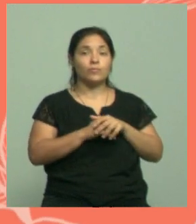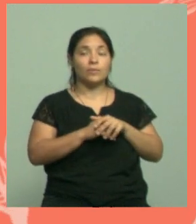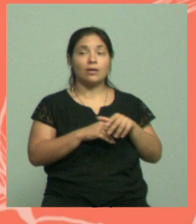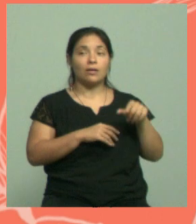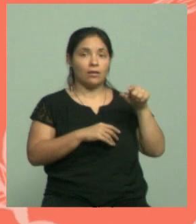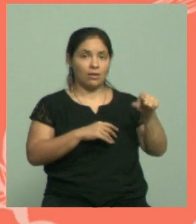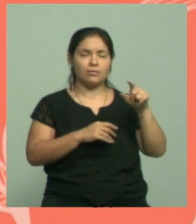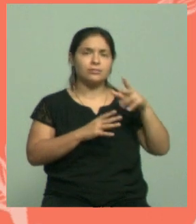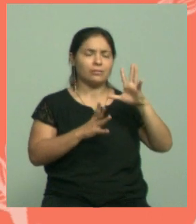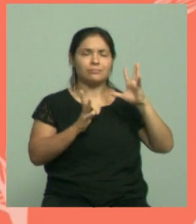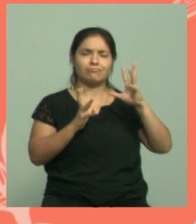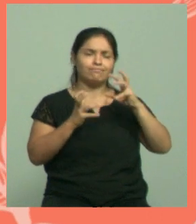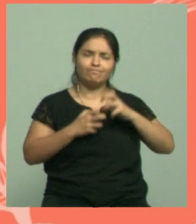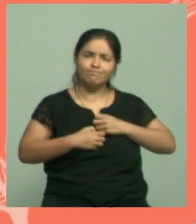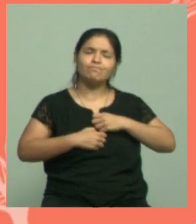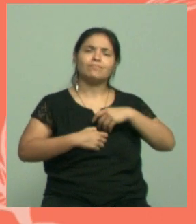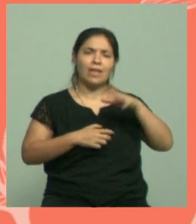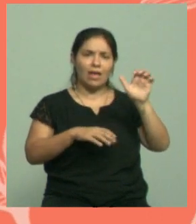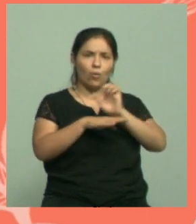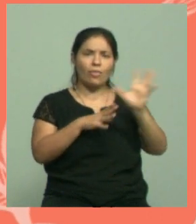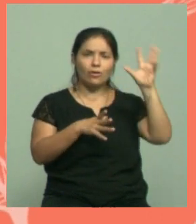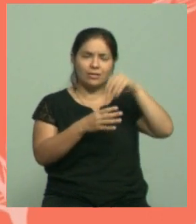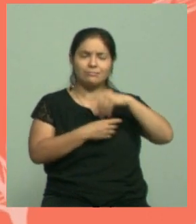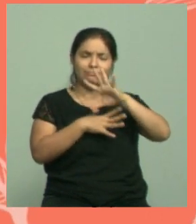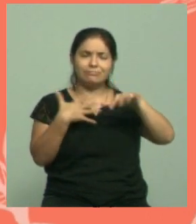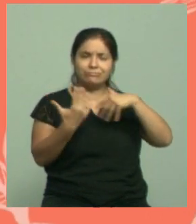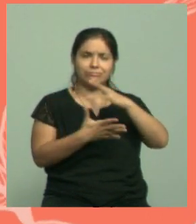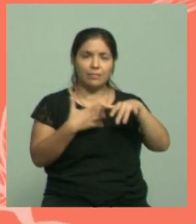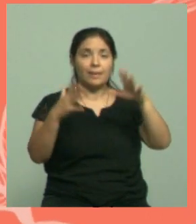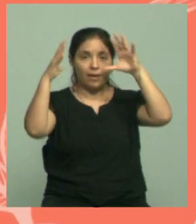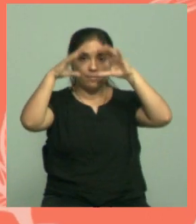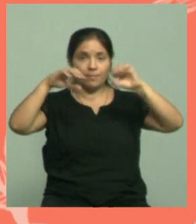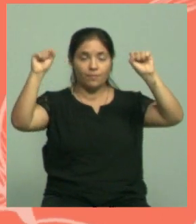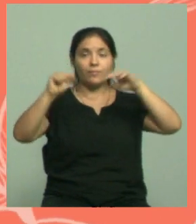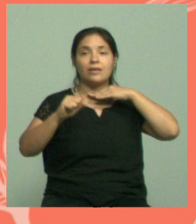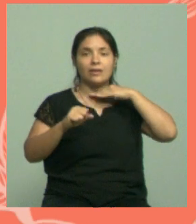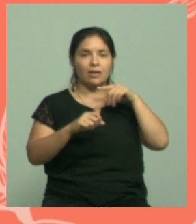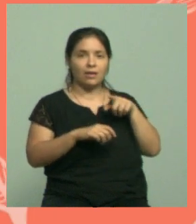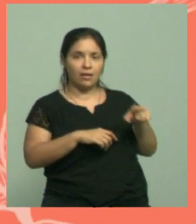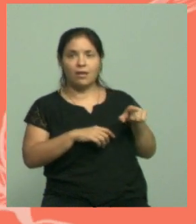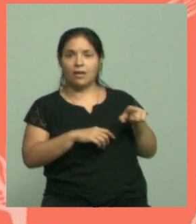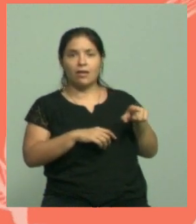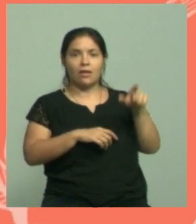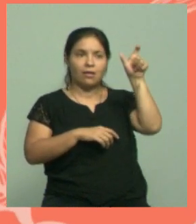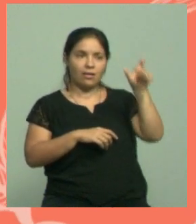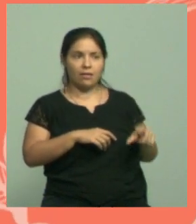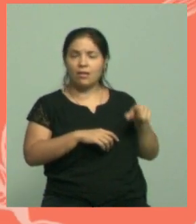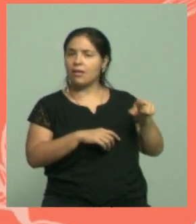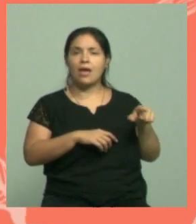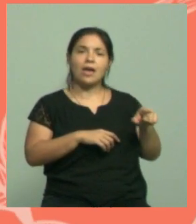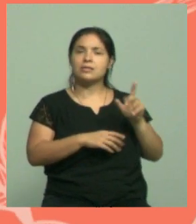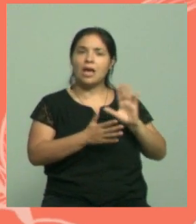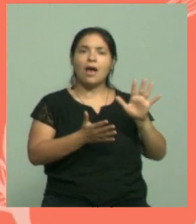un malestar muy grande dentro de Ecuador, al punto tal de que a la embajadora mexicana se la declaró como ciudadana no